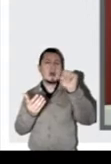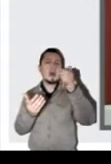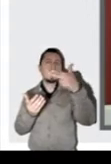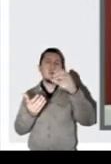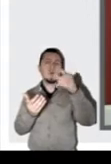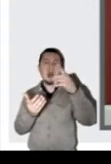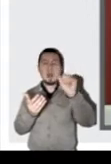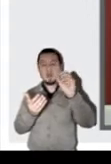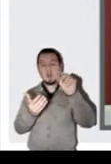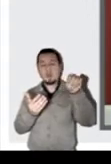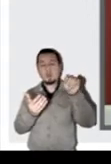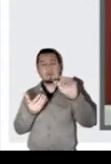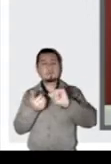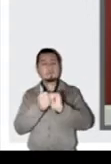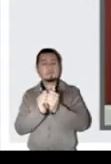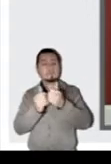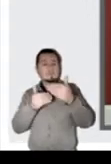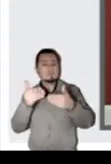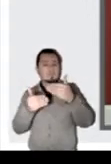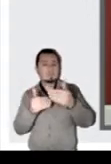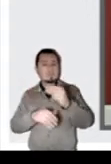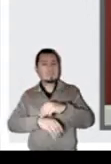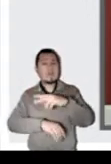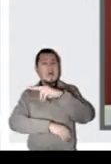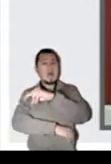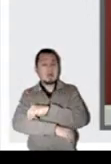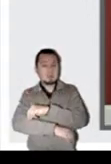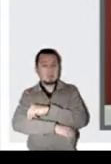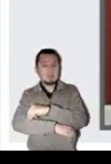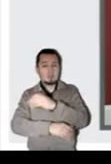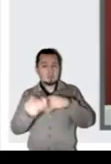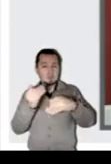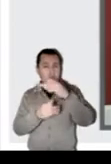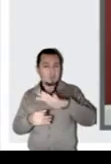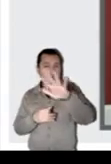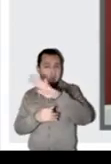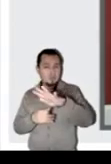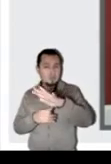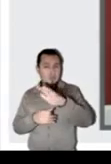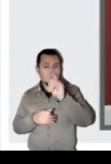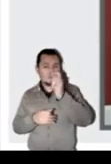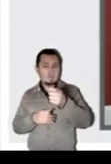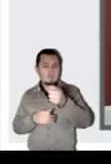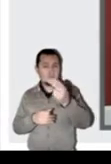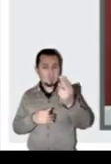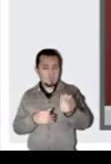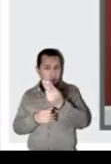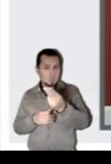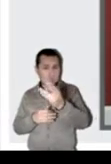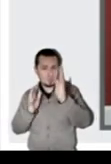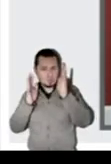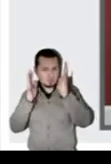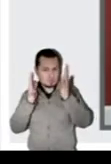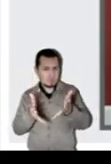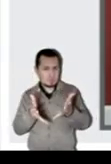conlleva la situación del salto y de toda esa localidad usted está